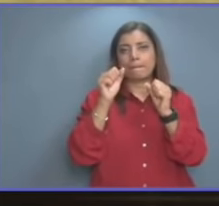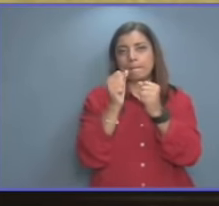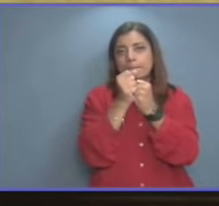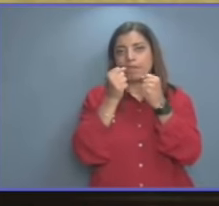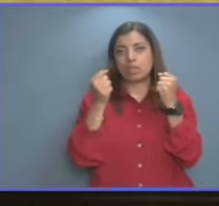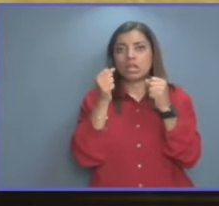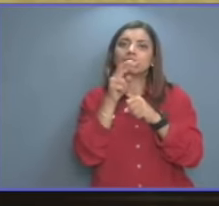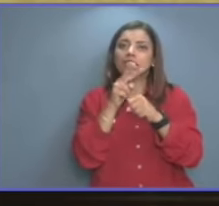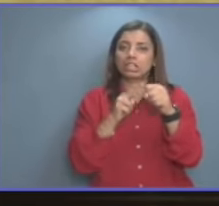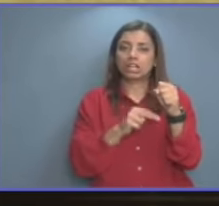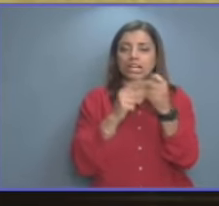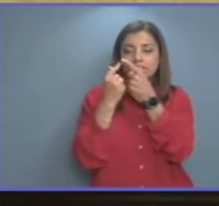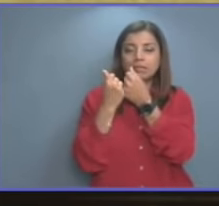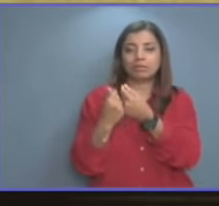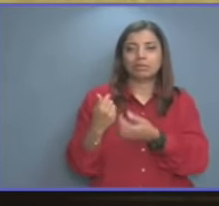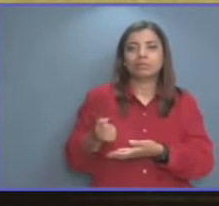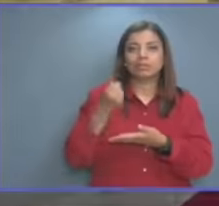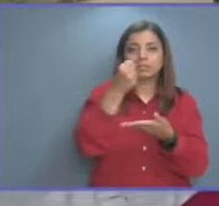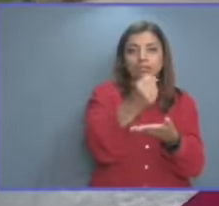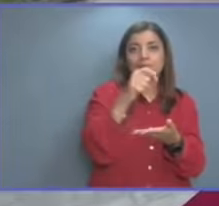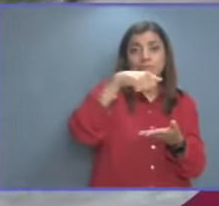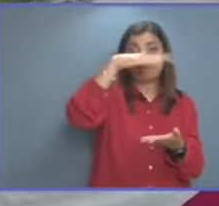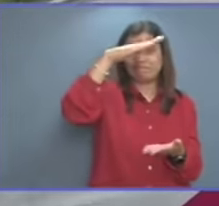general de la nación